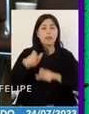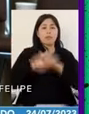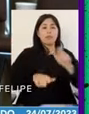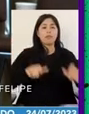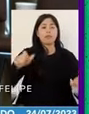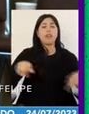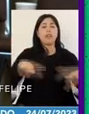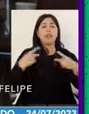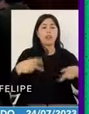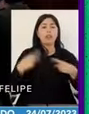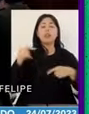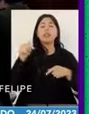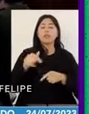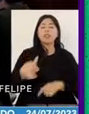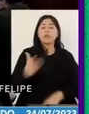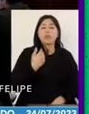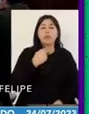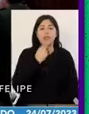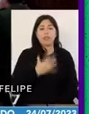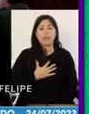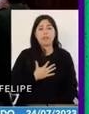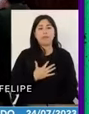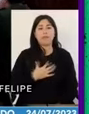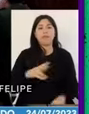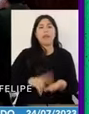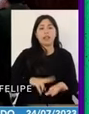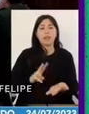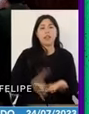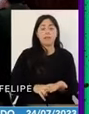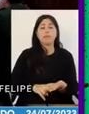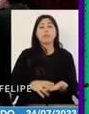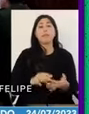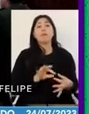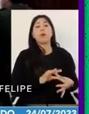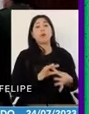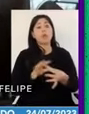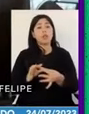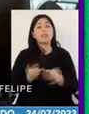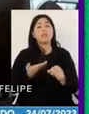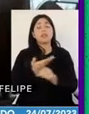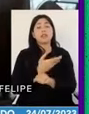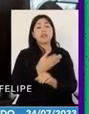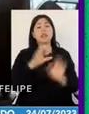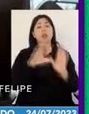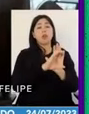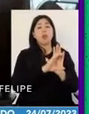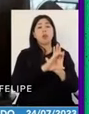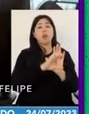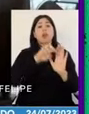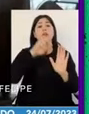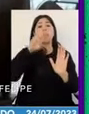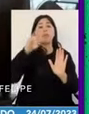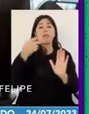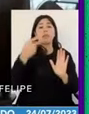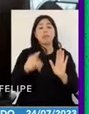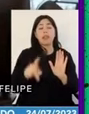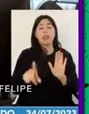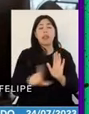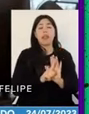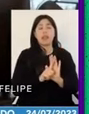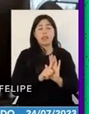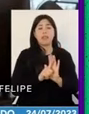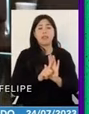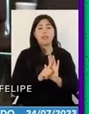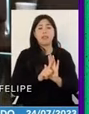es nuestra realidad. Por eso que recurrimos a la Constitución, que es la madre, como se sabe, de todas las leyes. Pues estamos cansados de